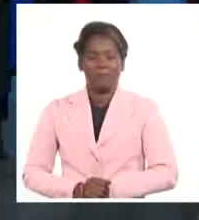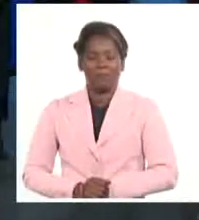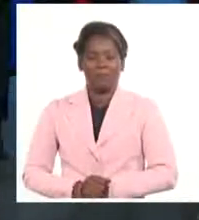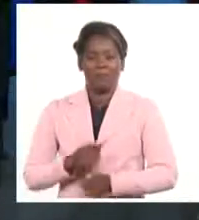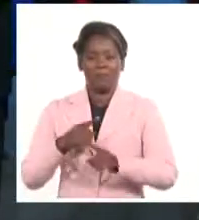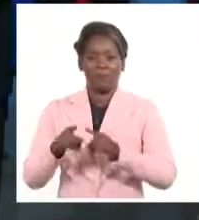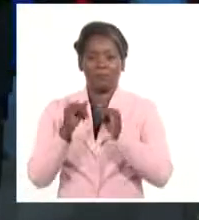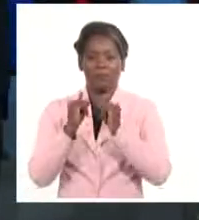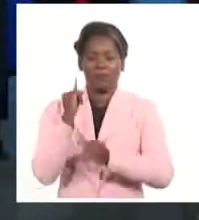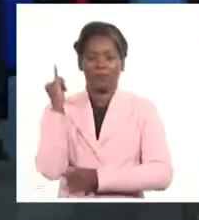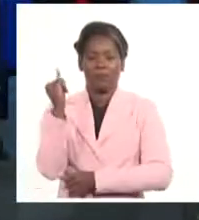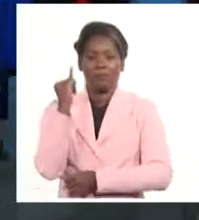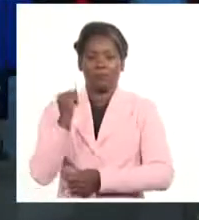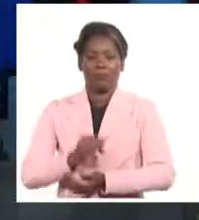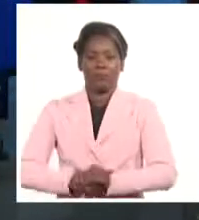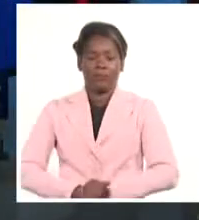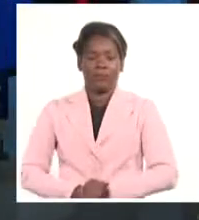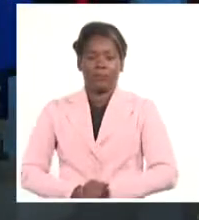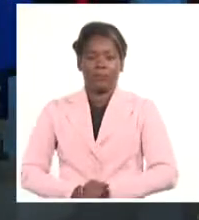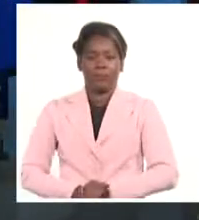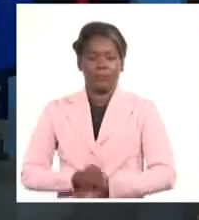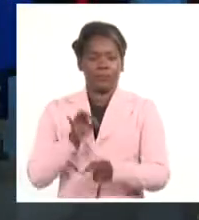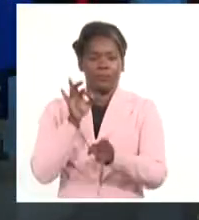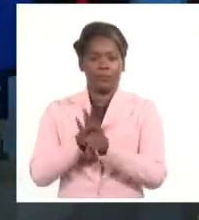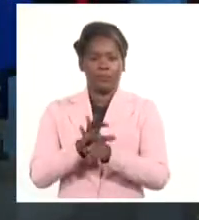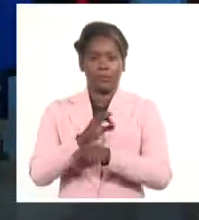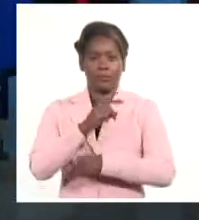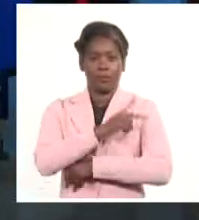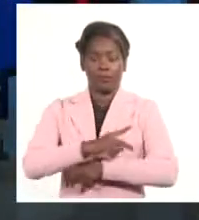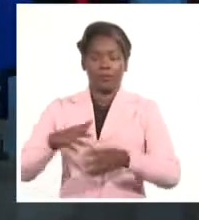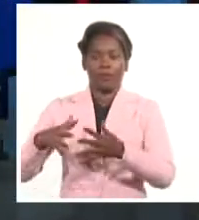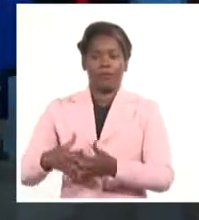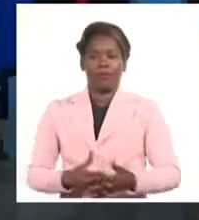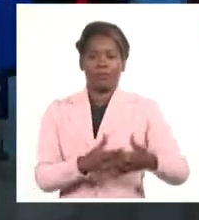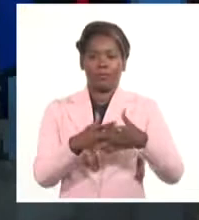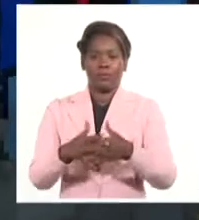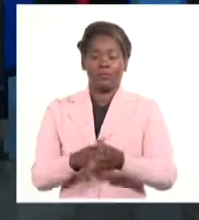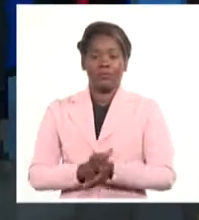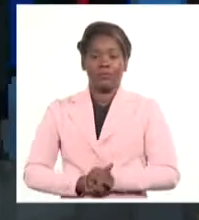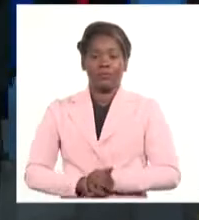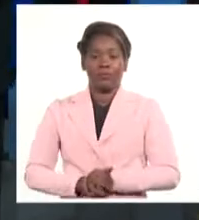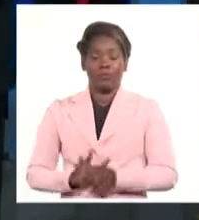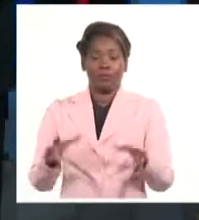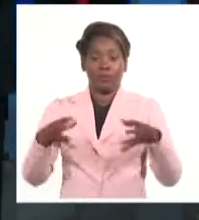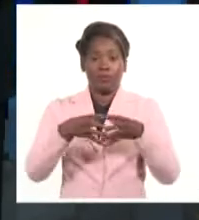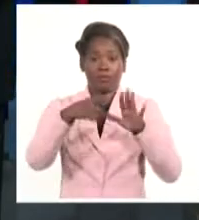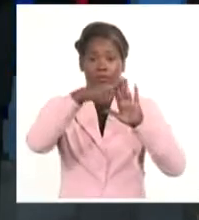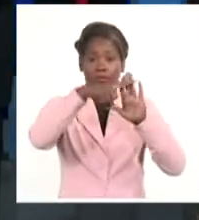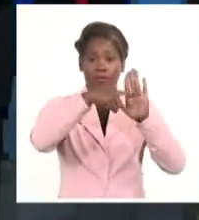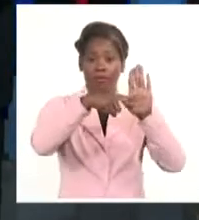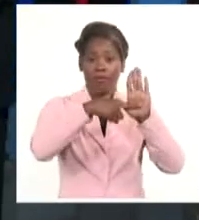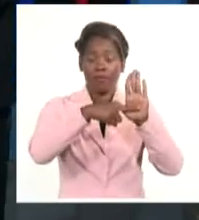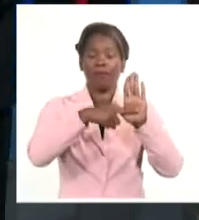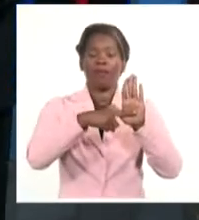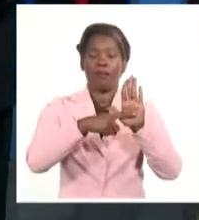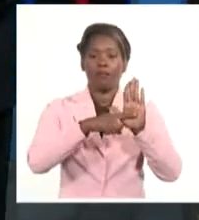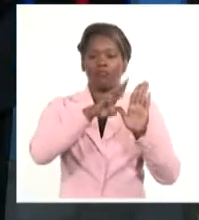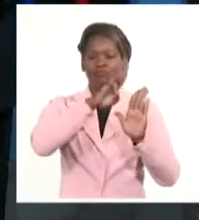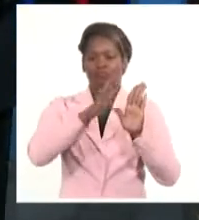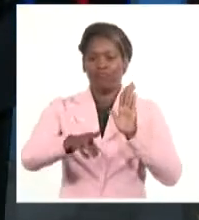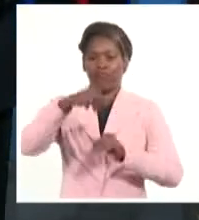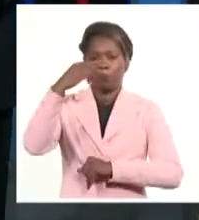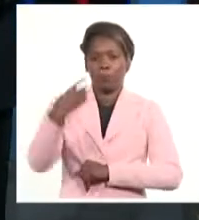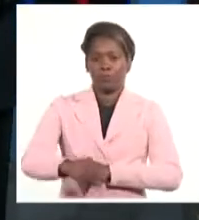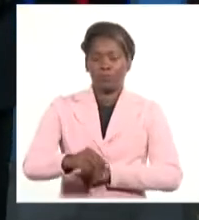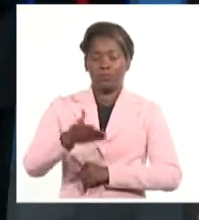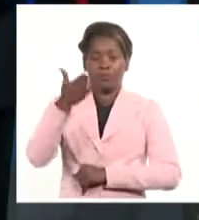Veamos qué sucede más allá de las fronteras cubanas. Vamos a comenzar en Estados Unidos. Un tribunal federal del Distrito de Columbia condenó a Steve Bannon, ex asesor de